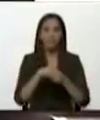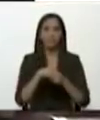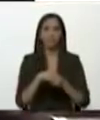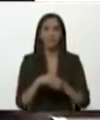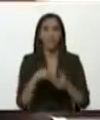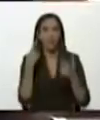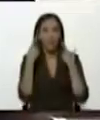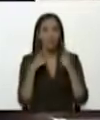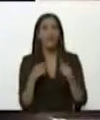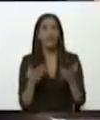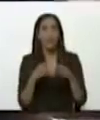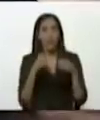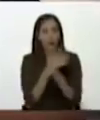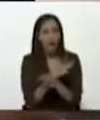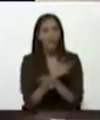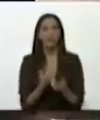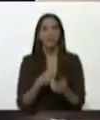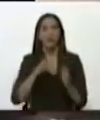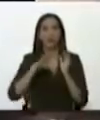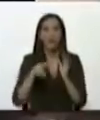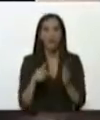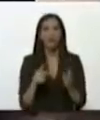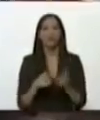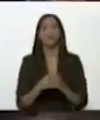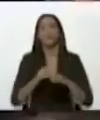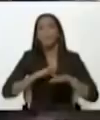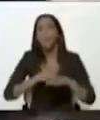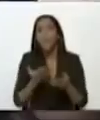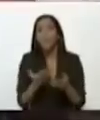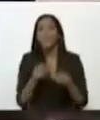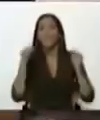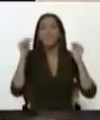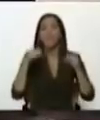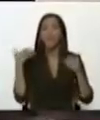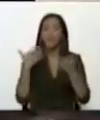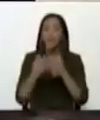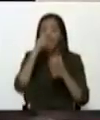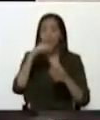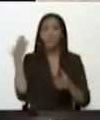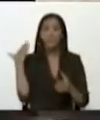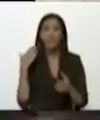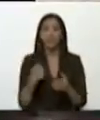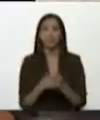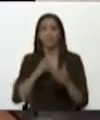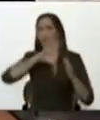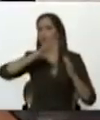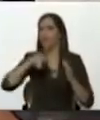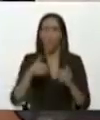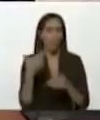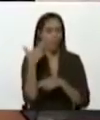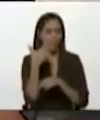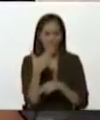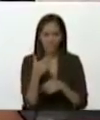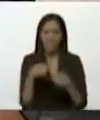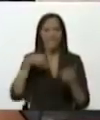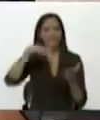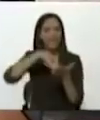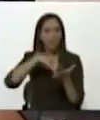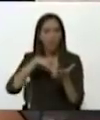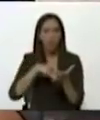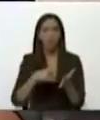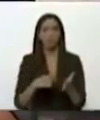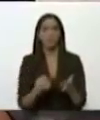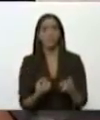en la jugada, que nos diga cómo tal. Vamos a robarnos el parque de armas, porque esto ha venido desde el año pasado. Robo de parque de armas allá en Carabobo.